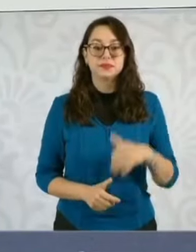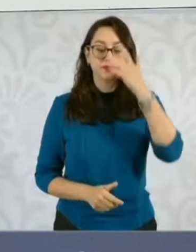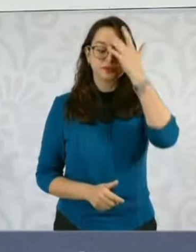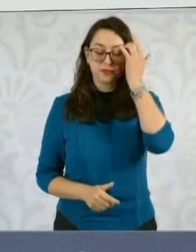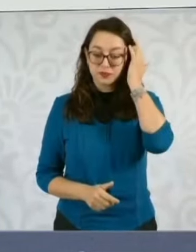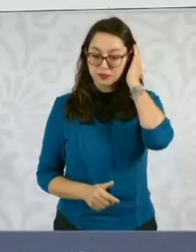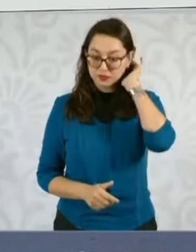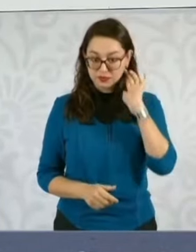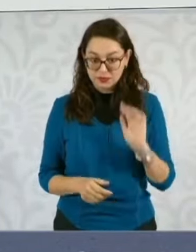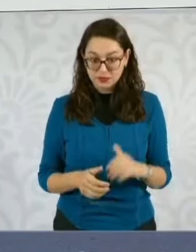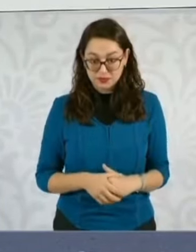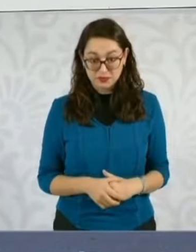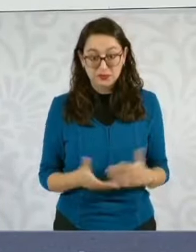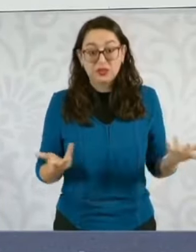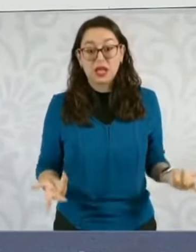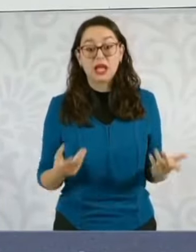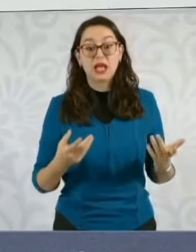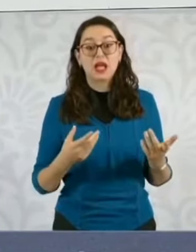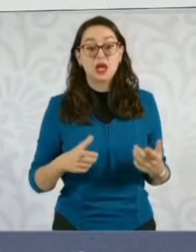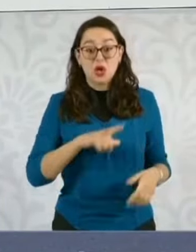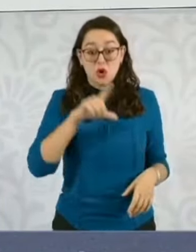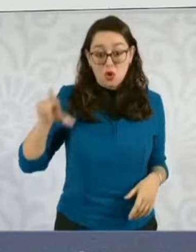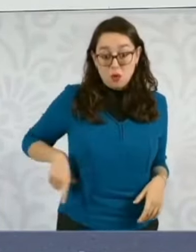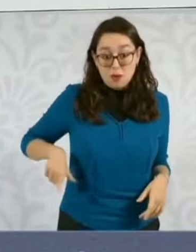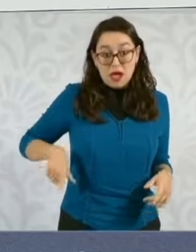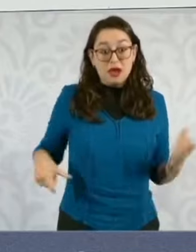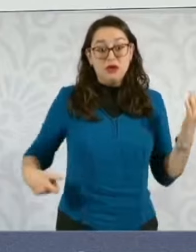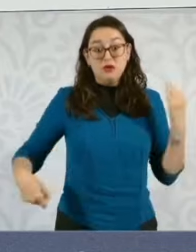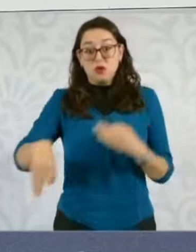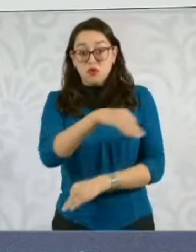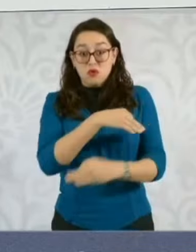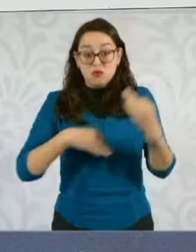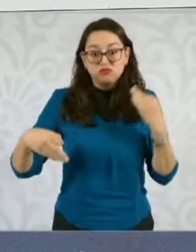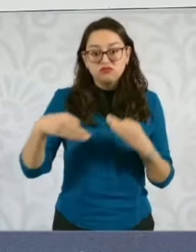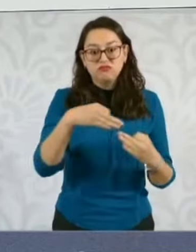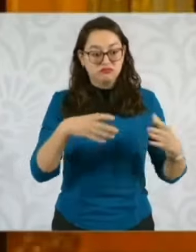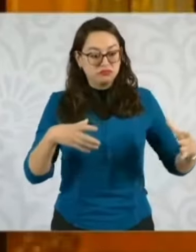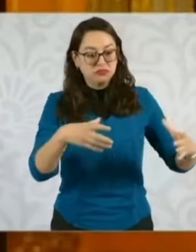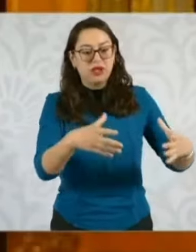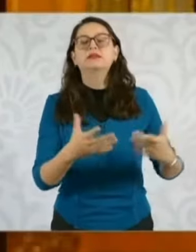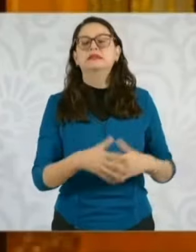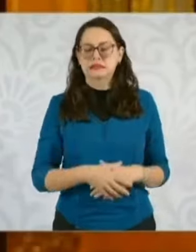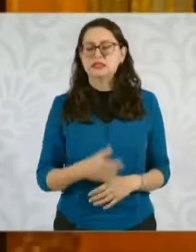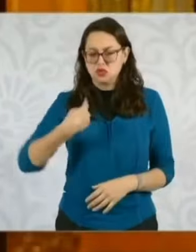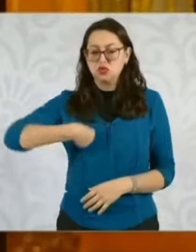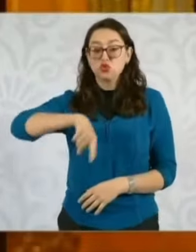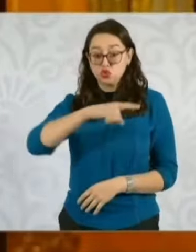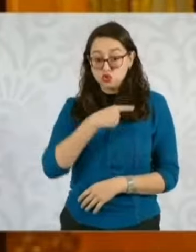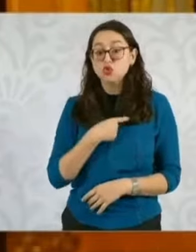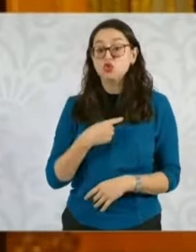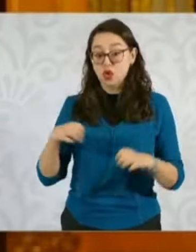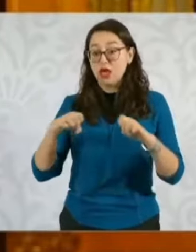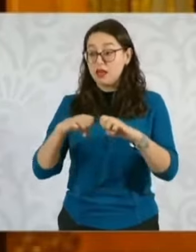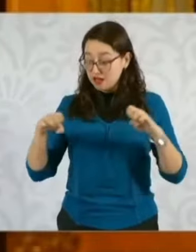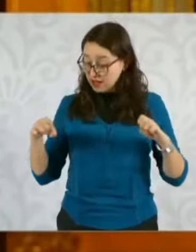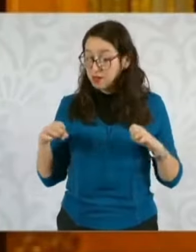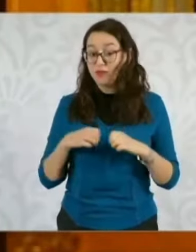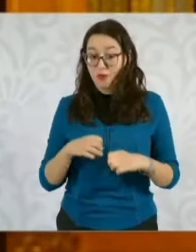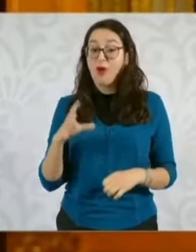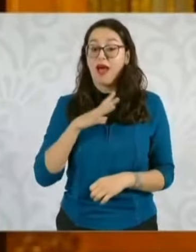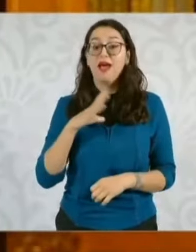Todo un equipo de gobierno, pues sí, es lo que estamos haciendo, nada más que ni vamos a regresar a la guerra contra el narco y tenemos